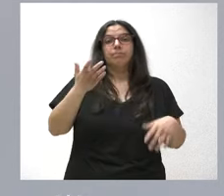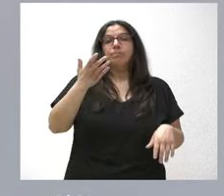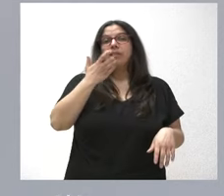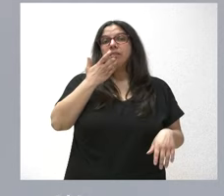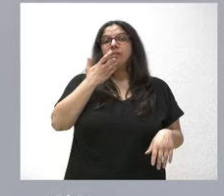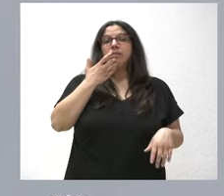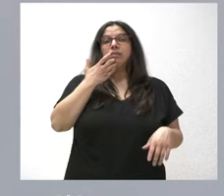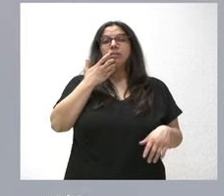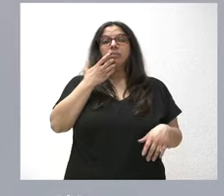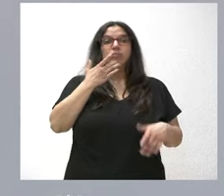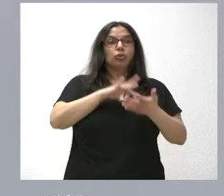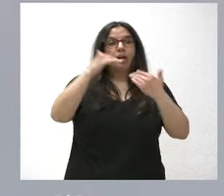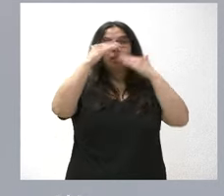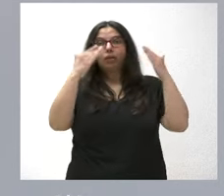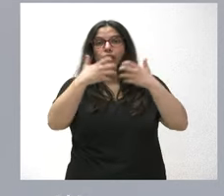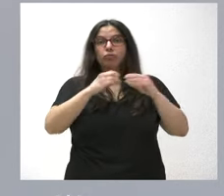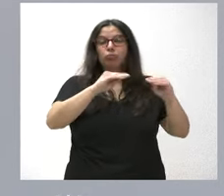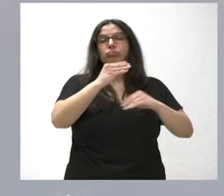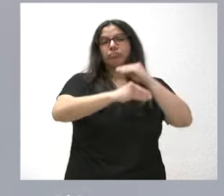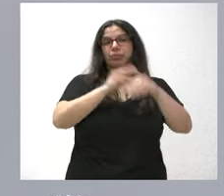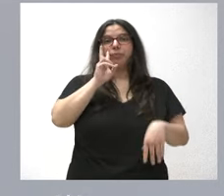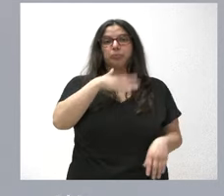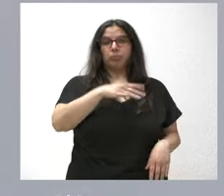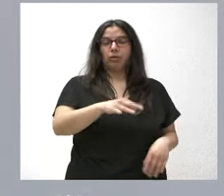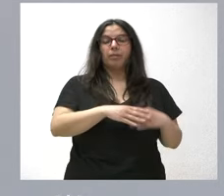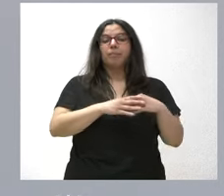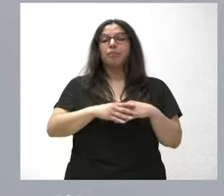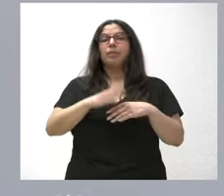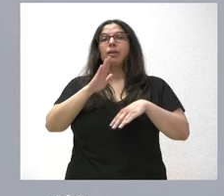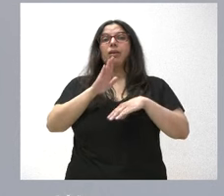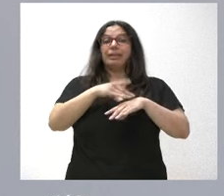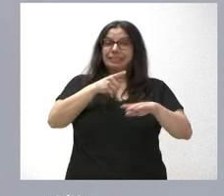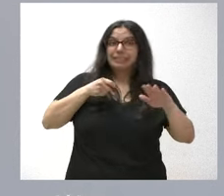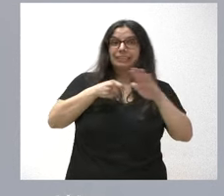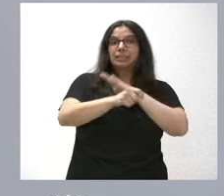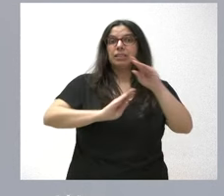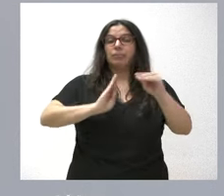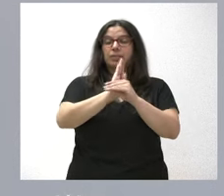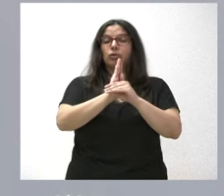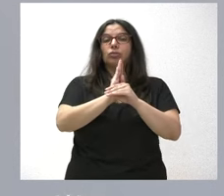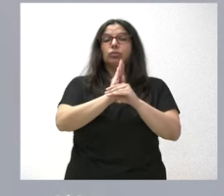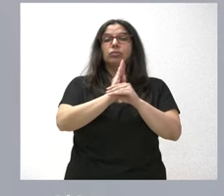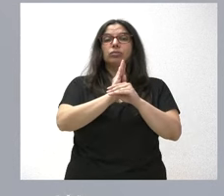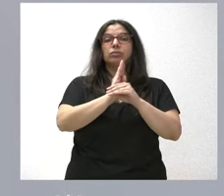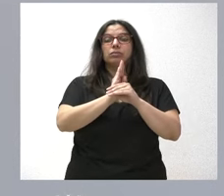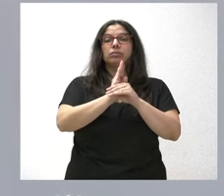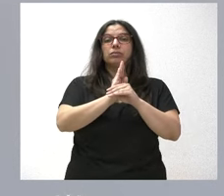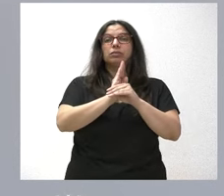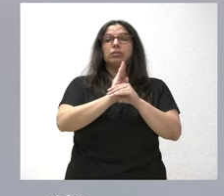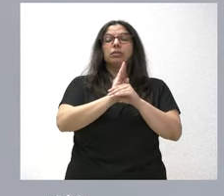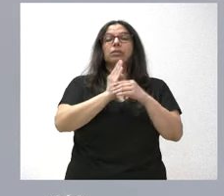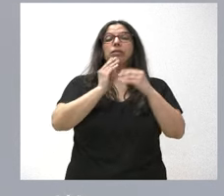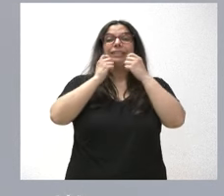desarrollen sus funcionalidades. Mediante la ejecución de esta inversión, la historia social única va a